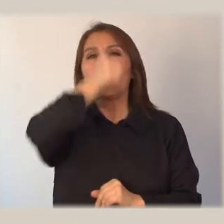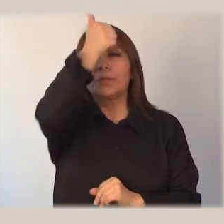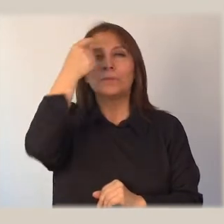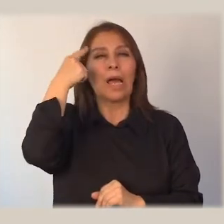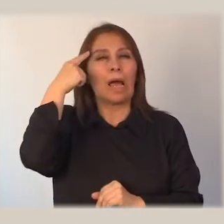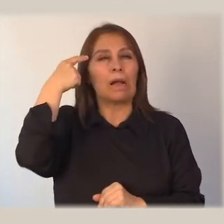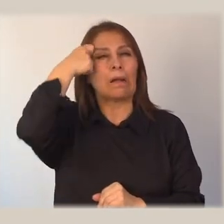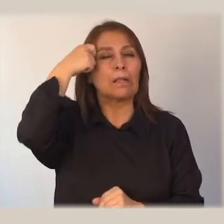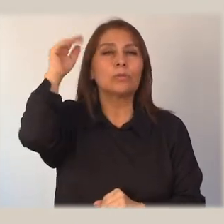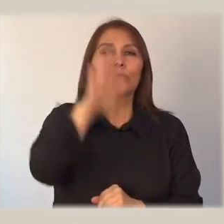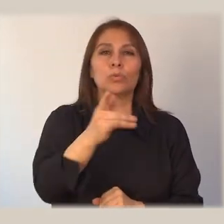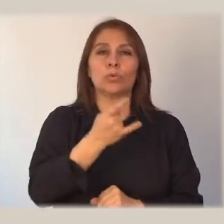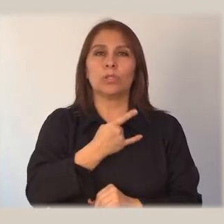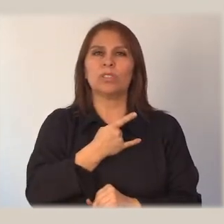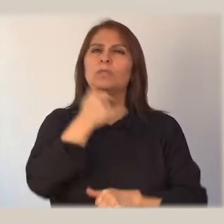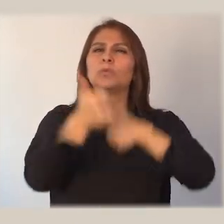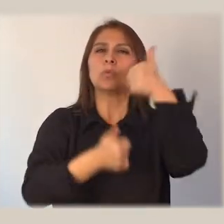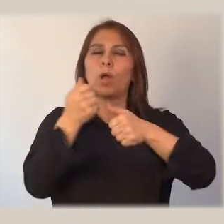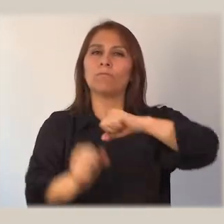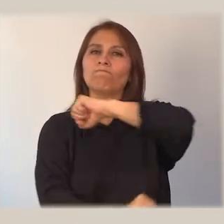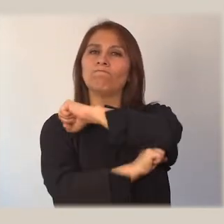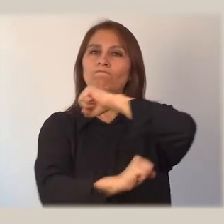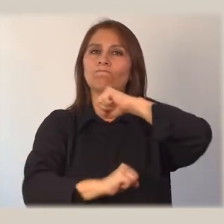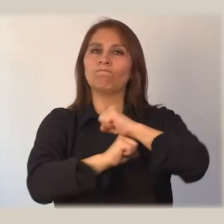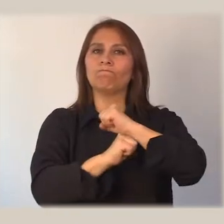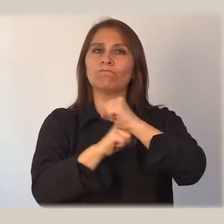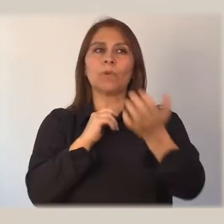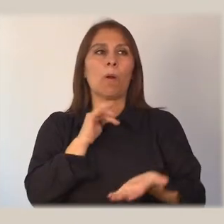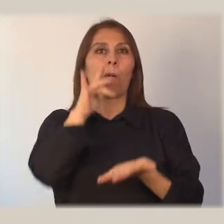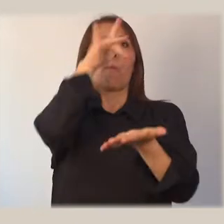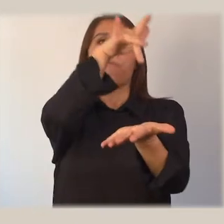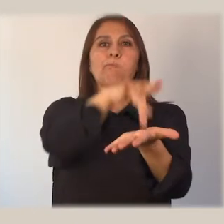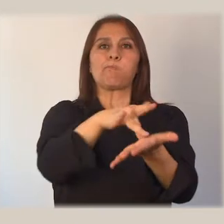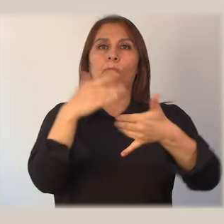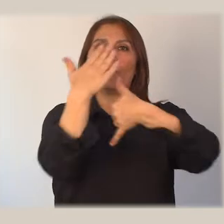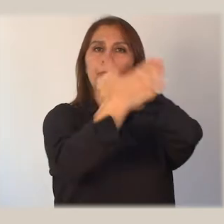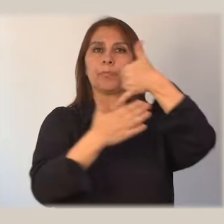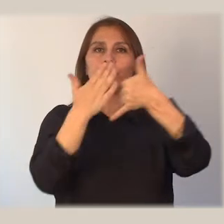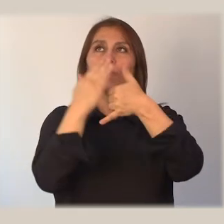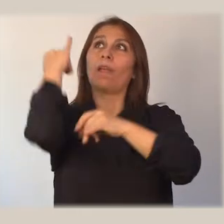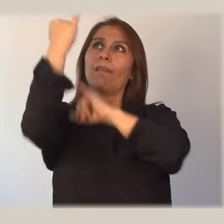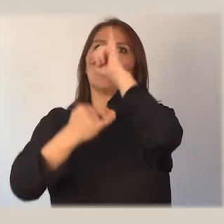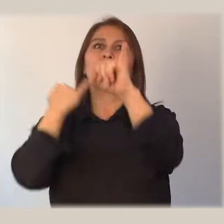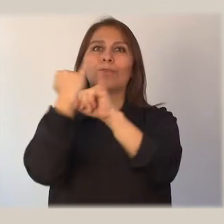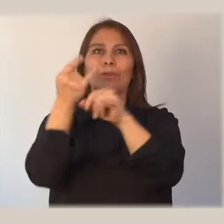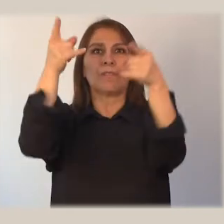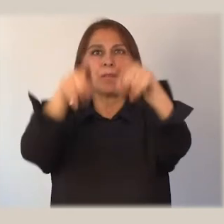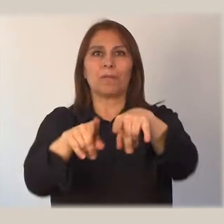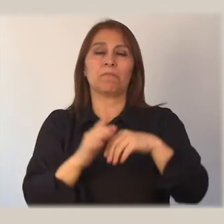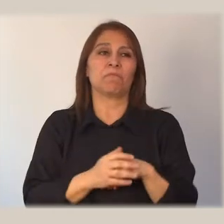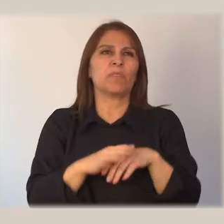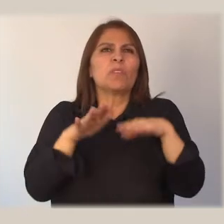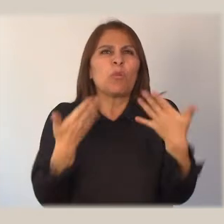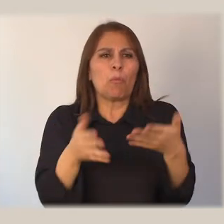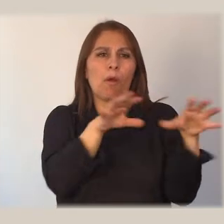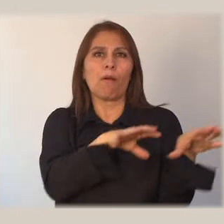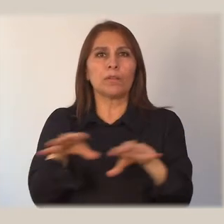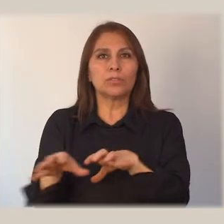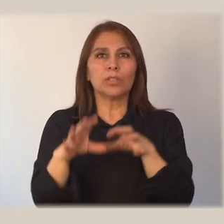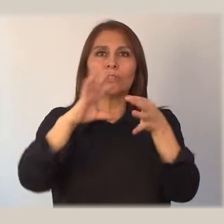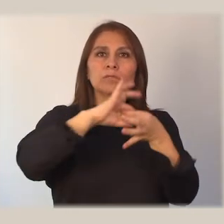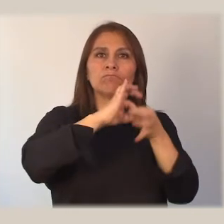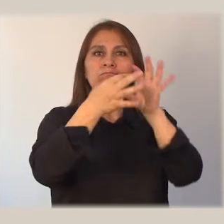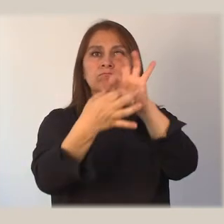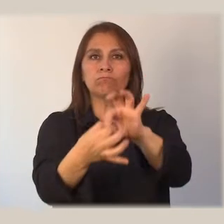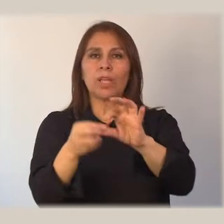ver con el fortalecimiento de su presencia en el ámbito nacional e internacional en acciones naturalmente articuladas con las funciones misionales